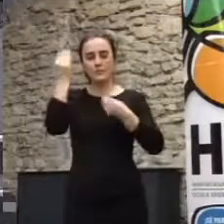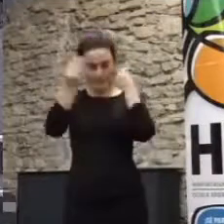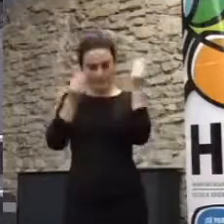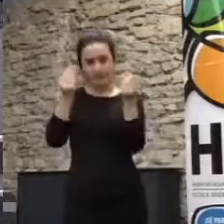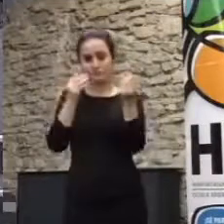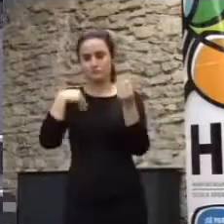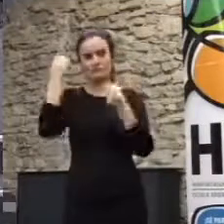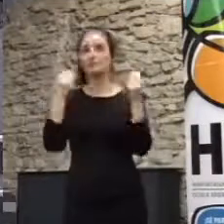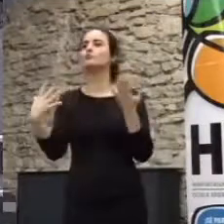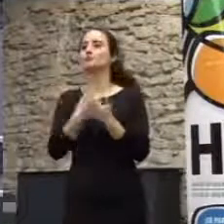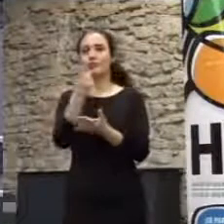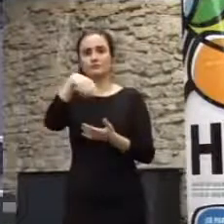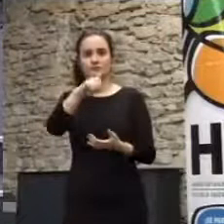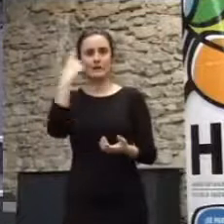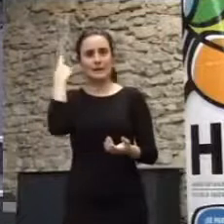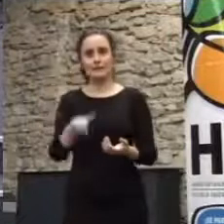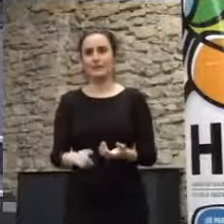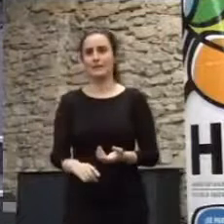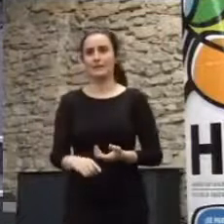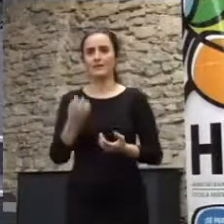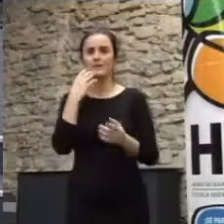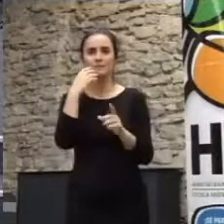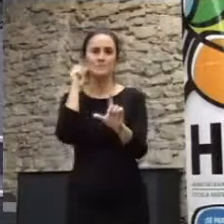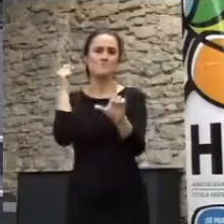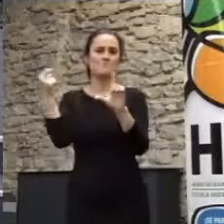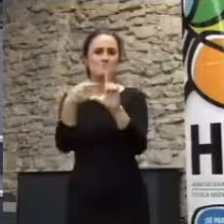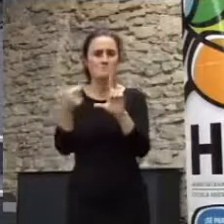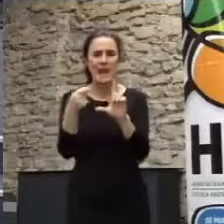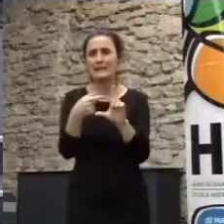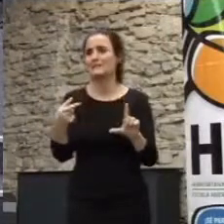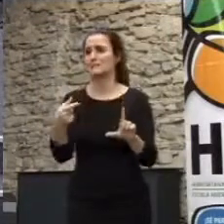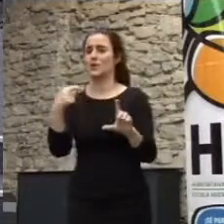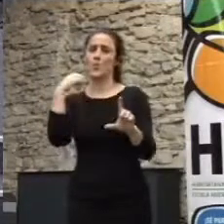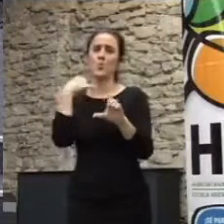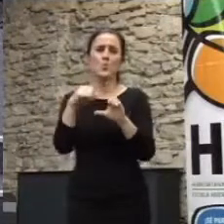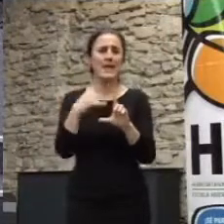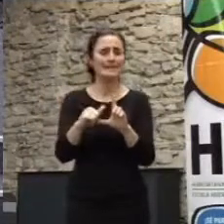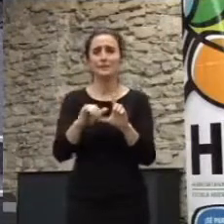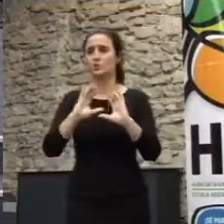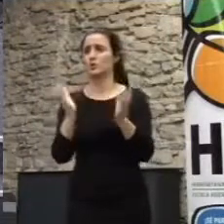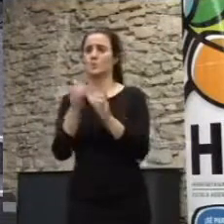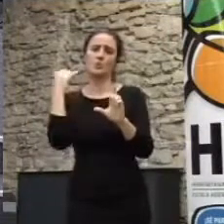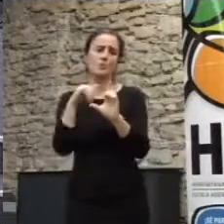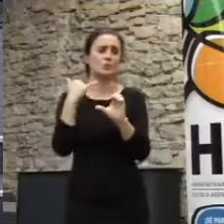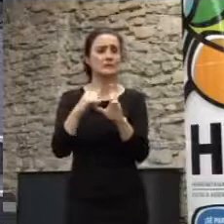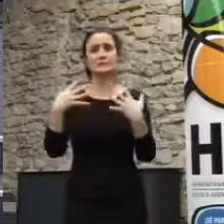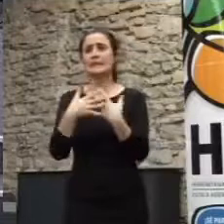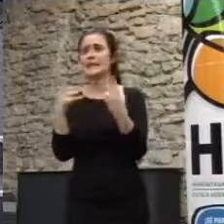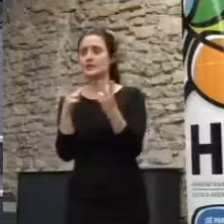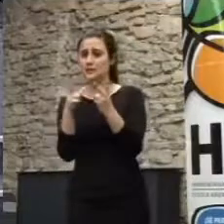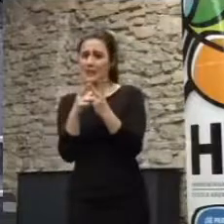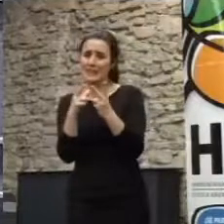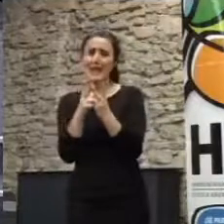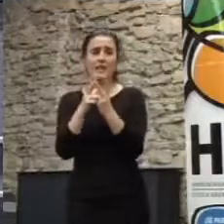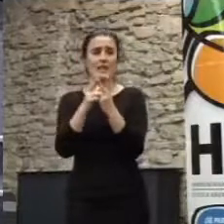todos somos testigos, correos electrónicos, WhatsApps, grupos de WhatsApp, redes sociales,